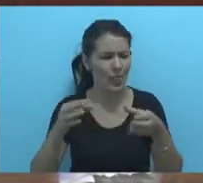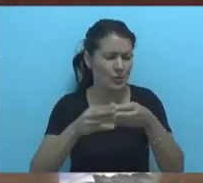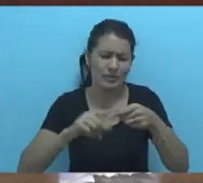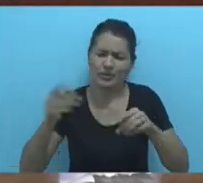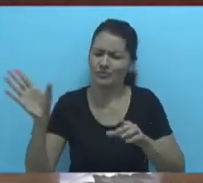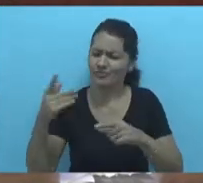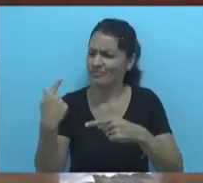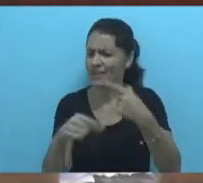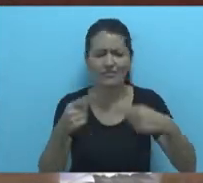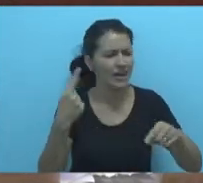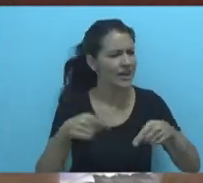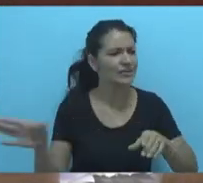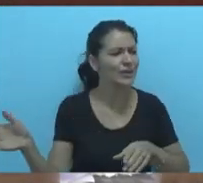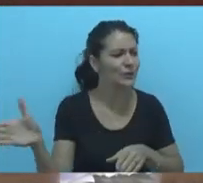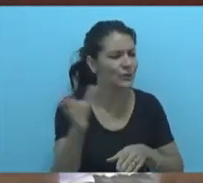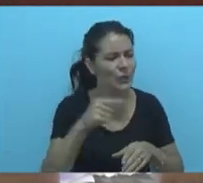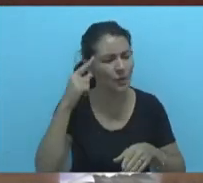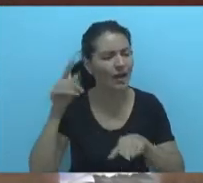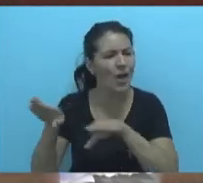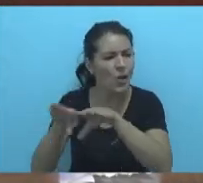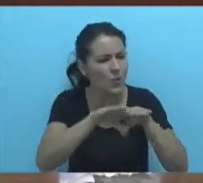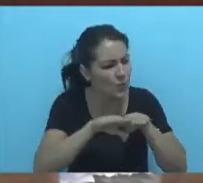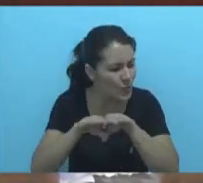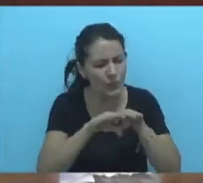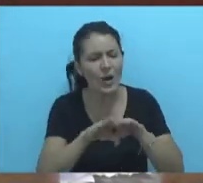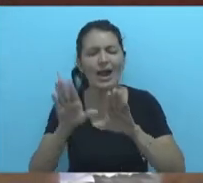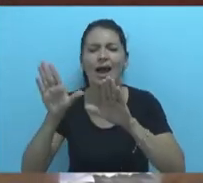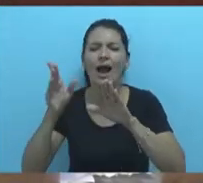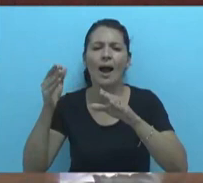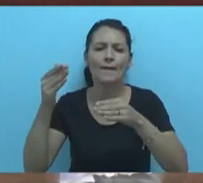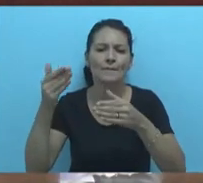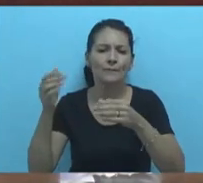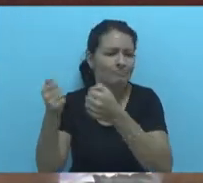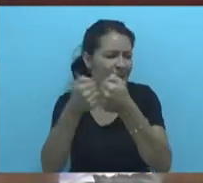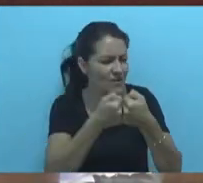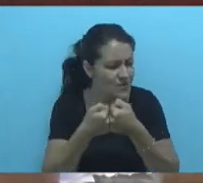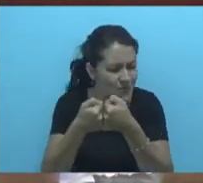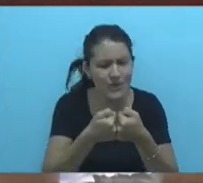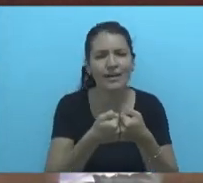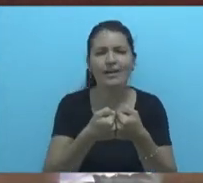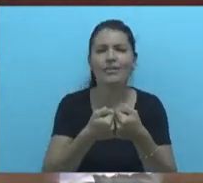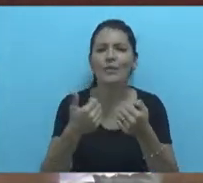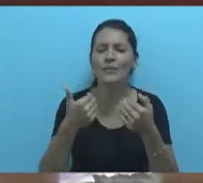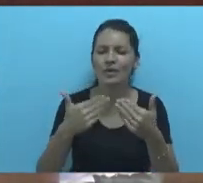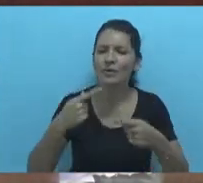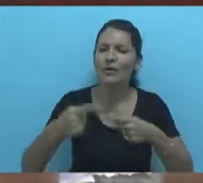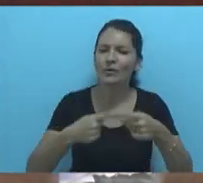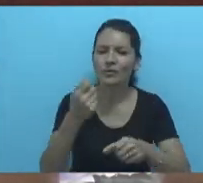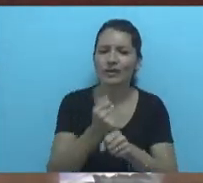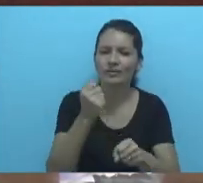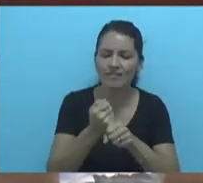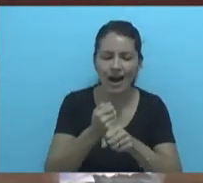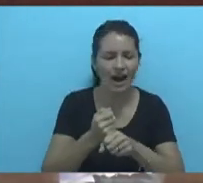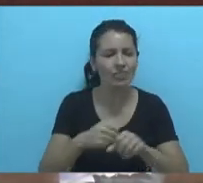tienen representación en esta Cámara han acompañado y que realmente es un ejemplo para seguir trabajando por una agenda ambiental,